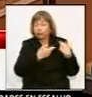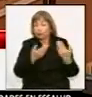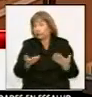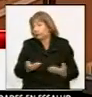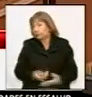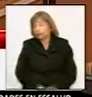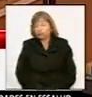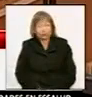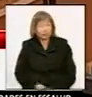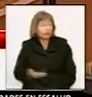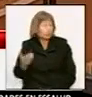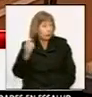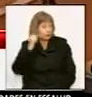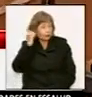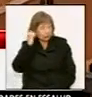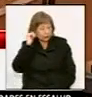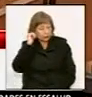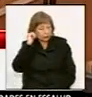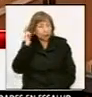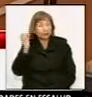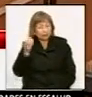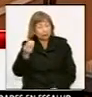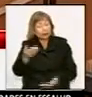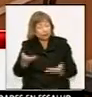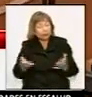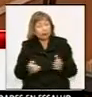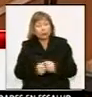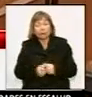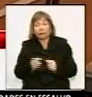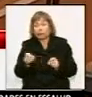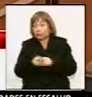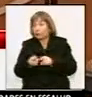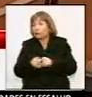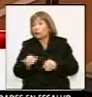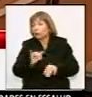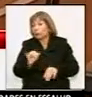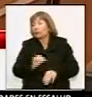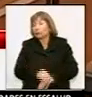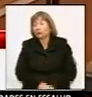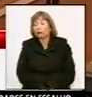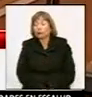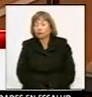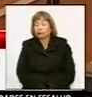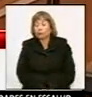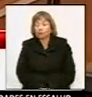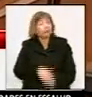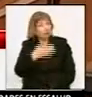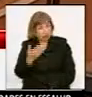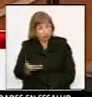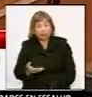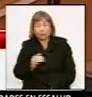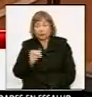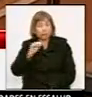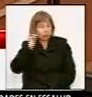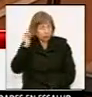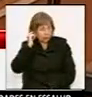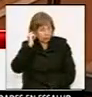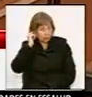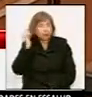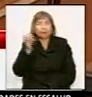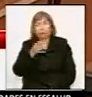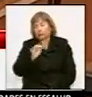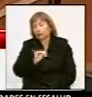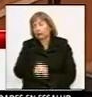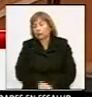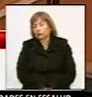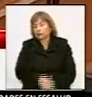académica de derecho, administrativamente las hay y penalmente las hay. Gracias,